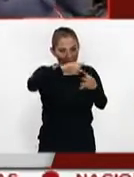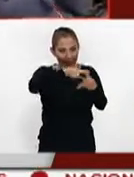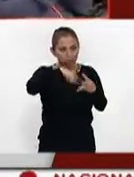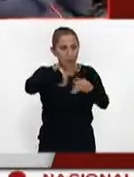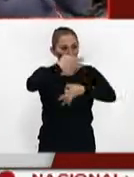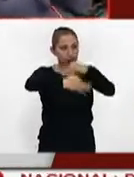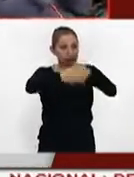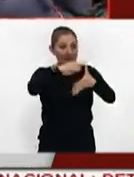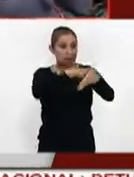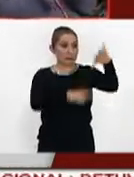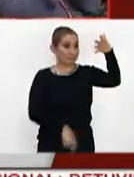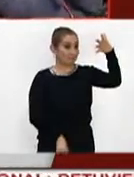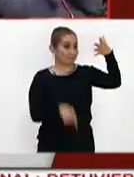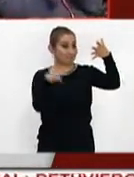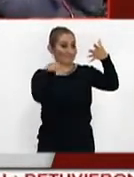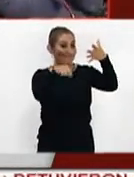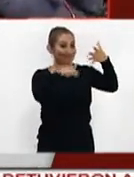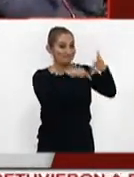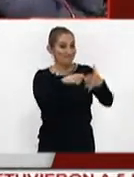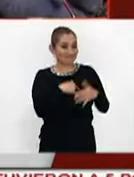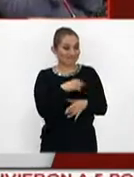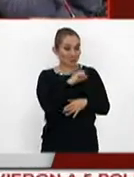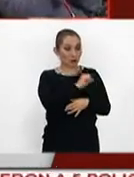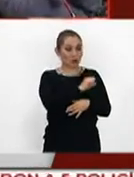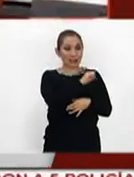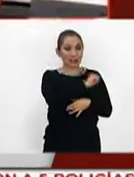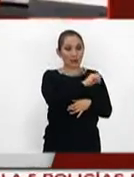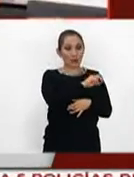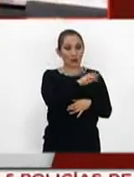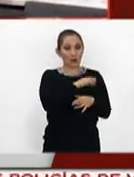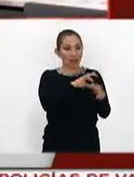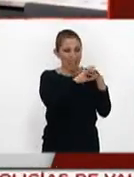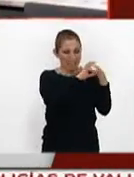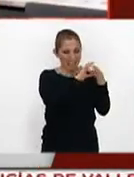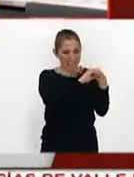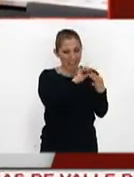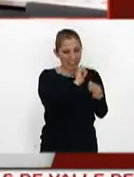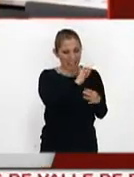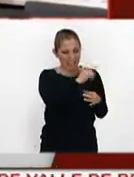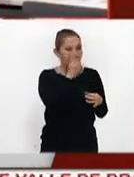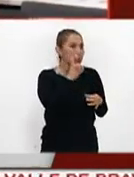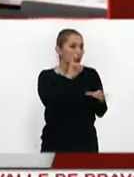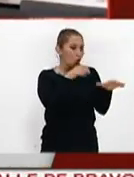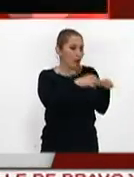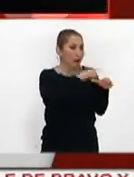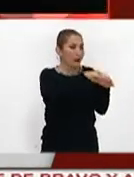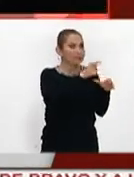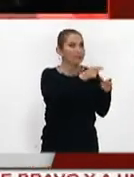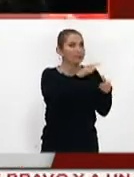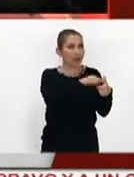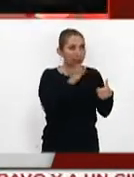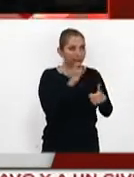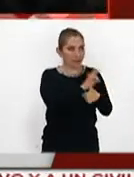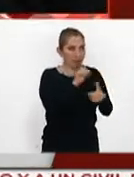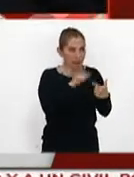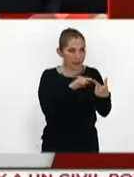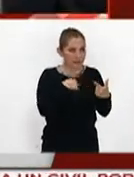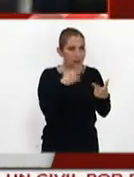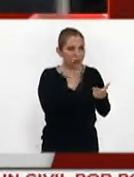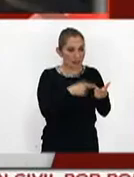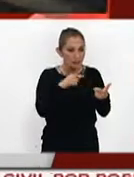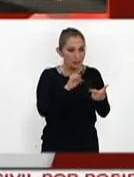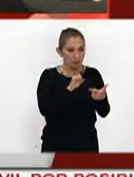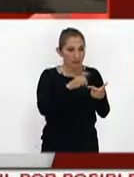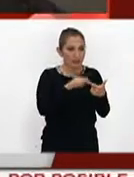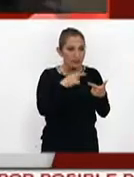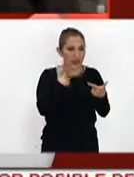y justicia. En tanto, la CDU y la CSU, la alianza electoral de Angela Merkel, se queda con defensa, con el interior,